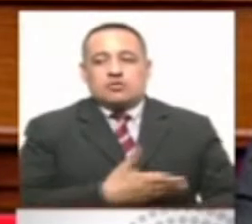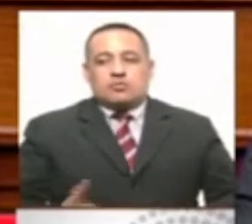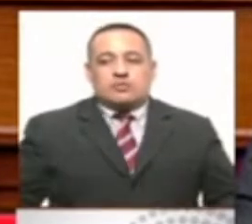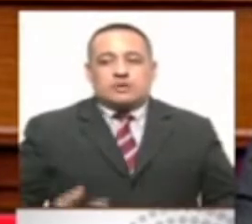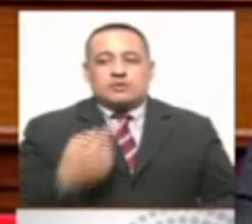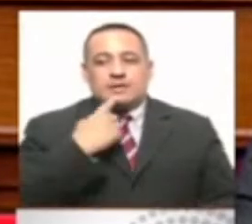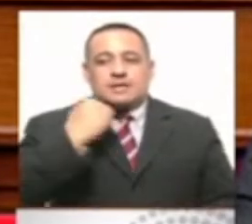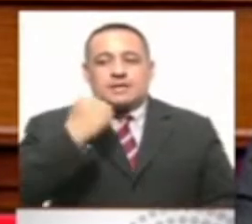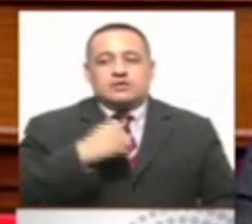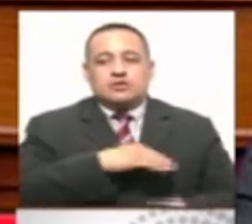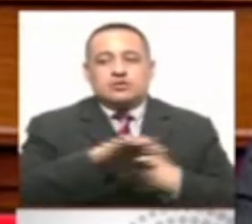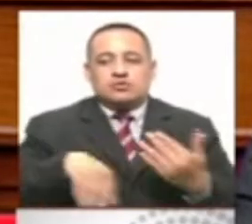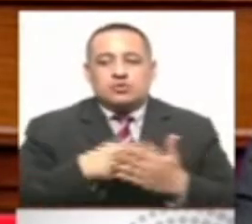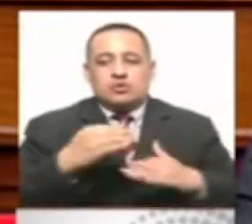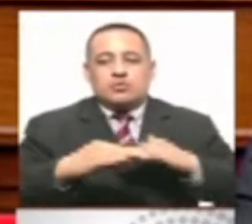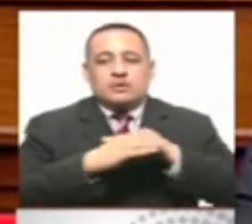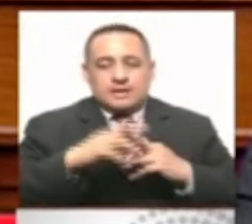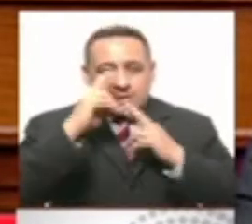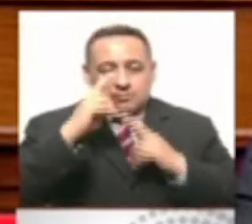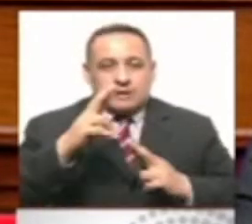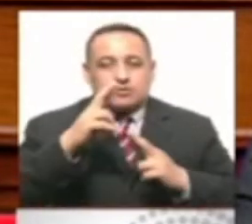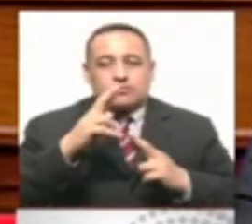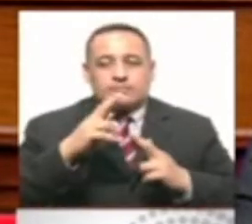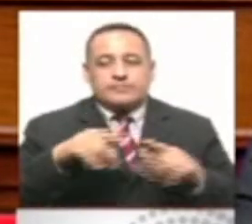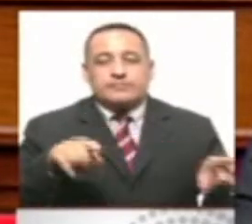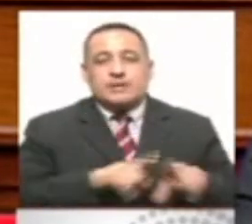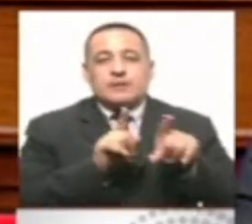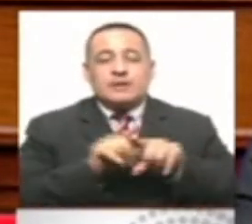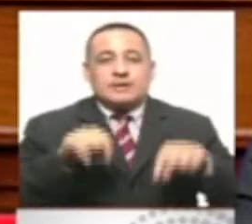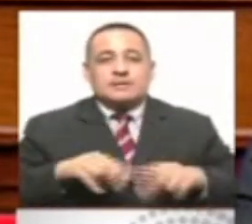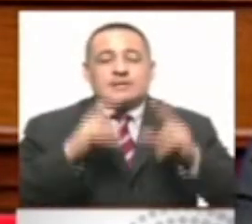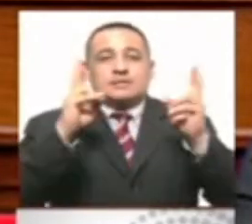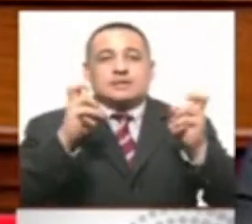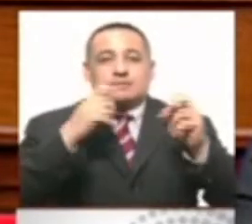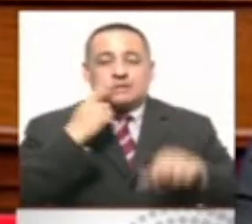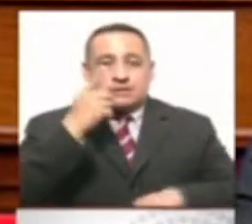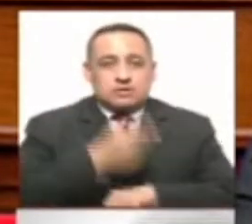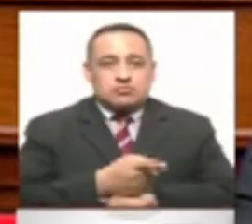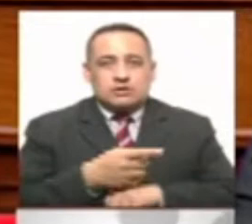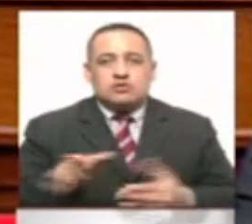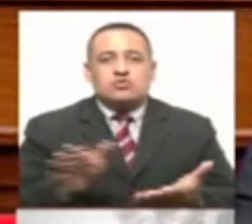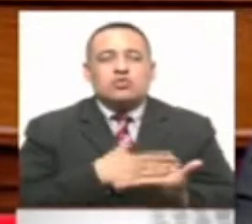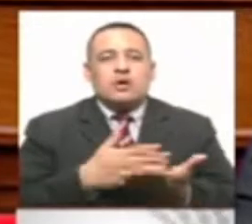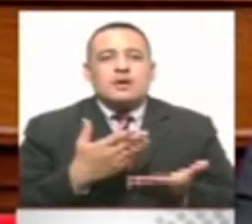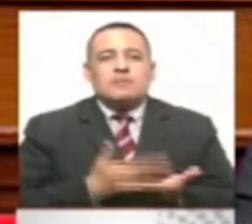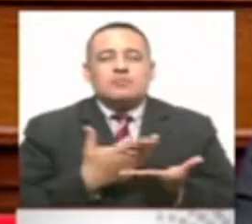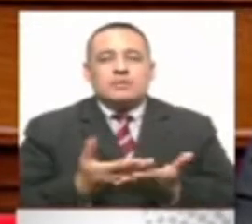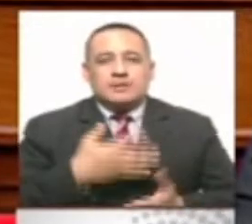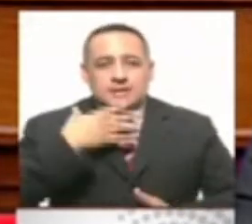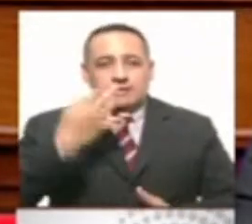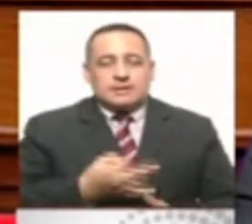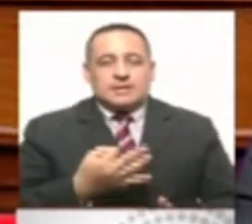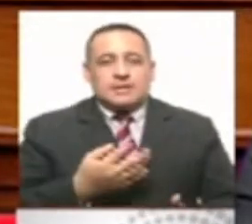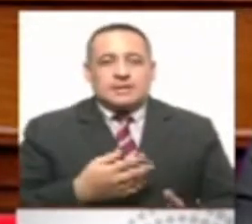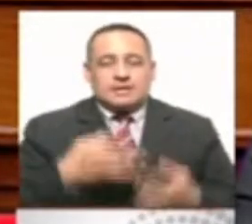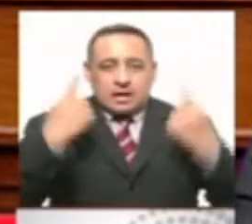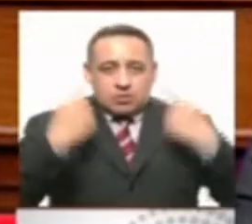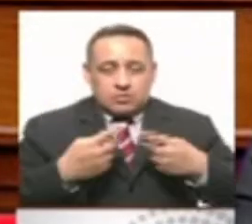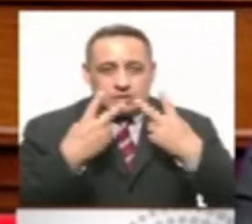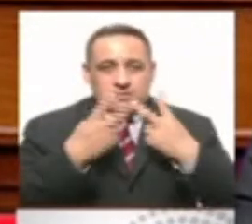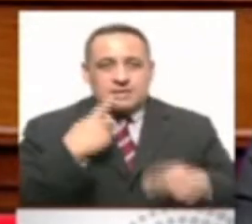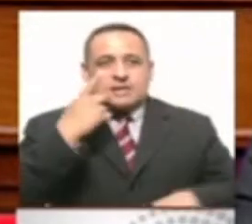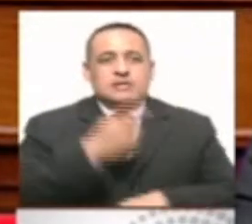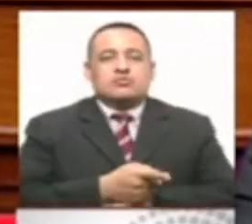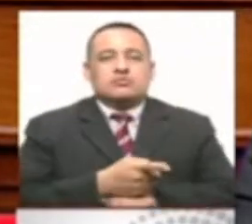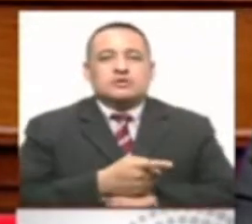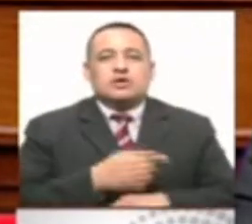Derecho de toda democracia. En el presente caso de interpelación, no existen pruebas fehacientes que acrediten las